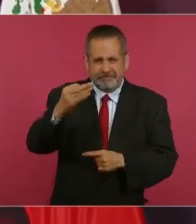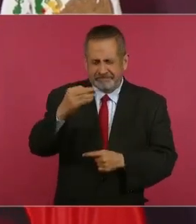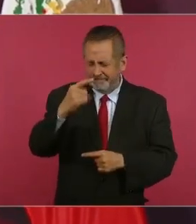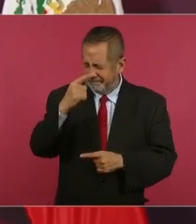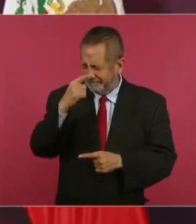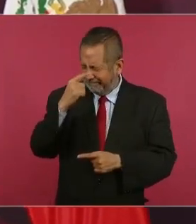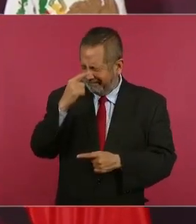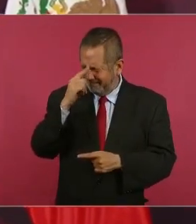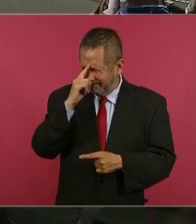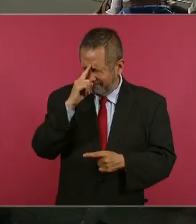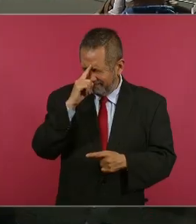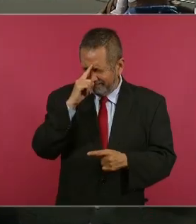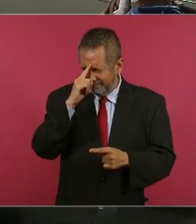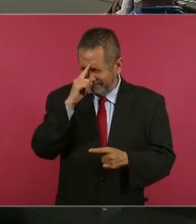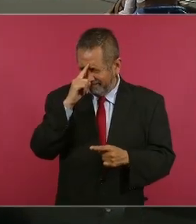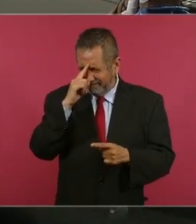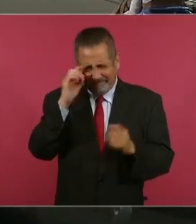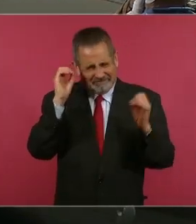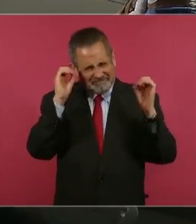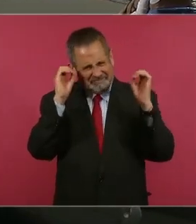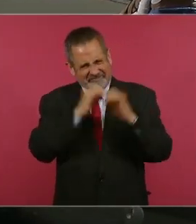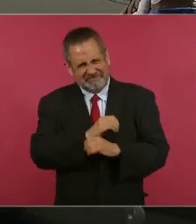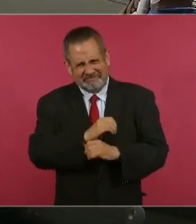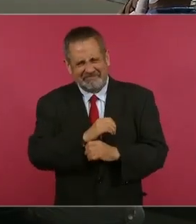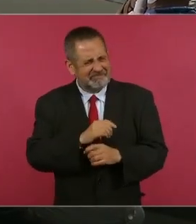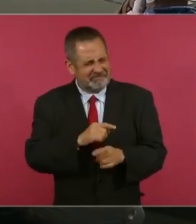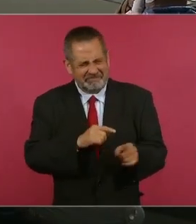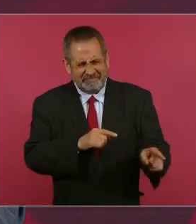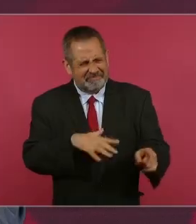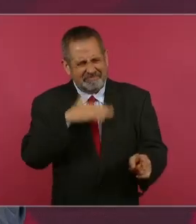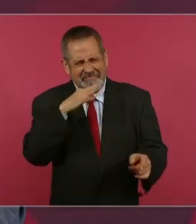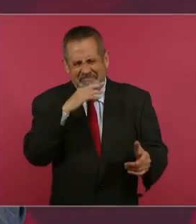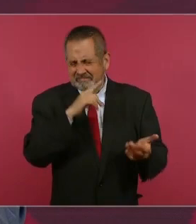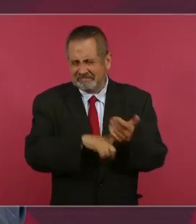negro de la corrupción,